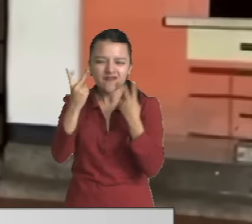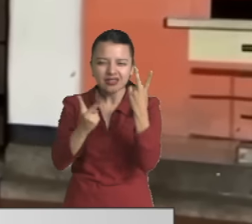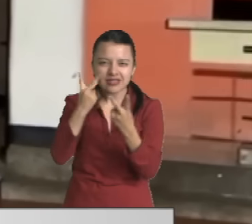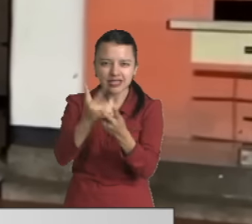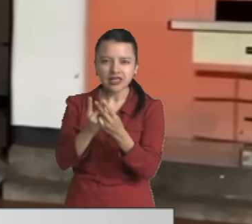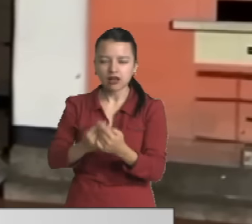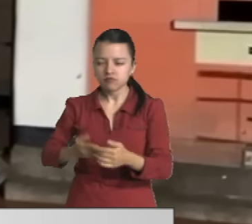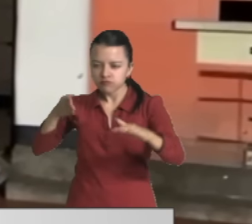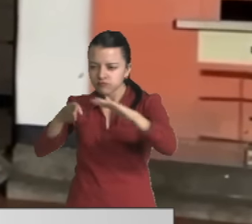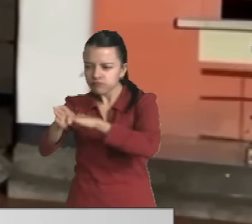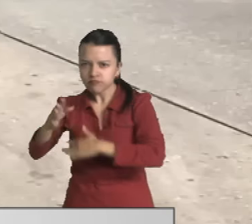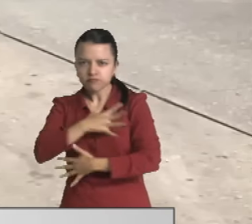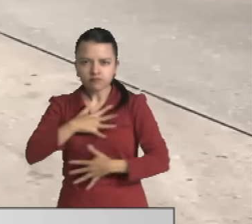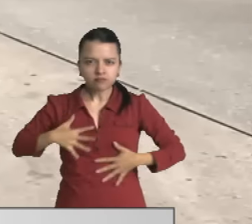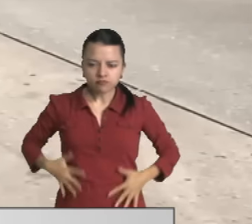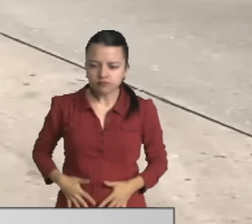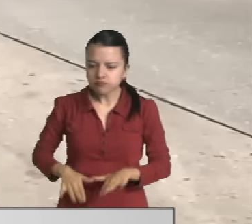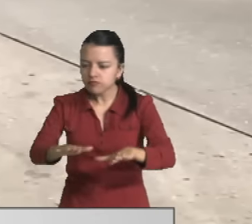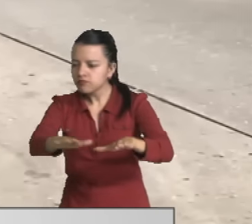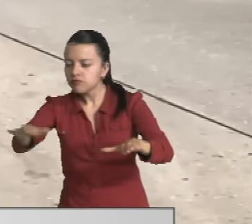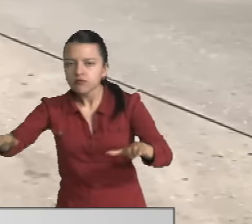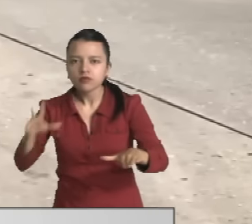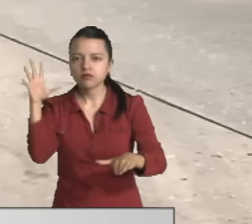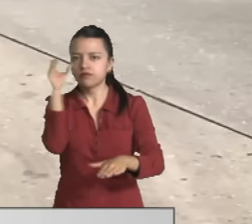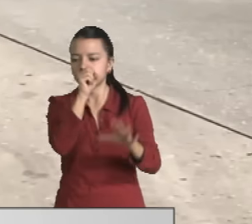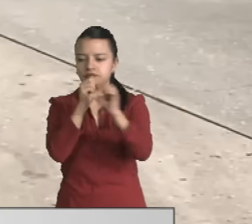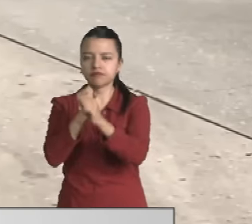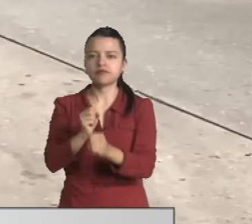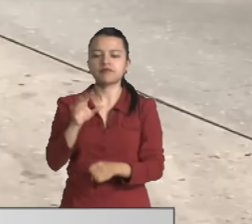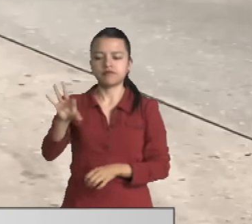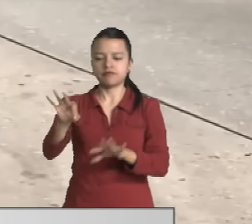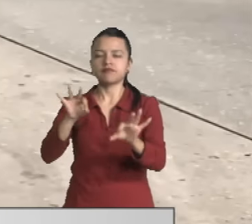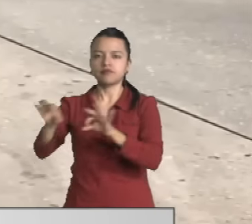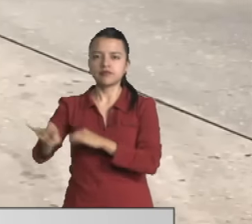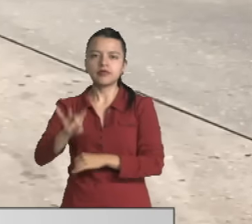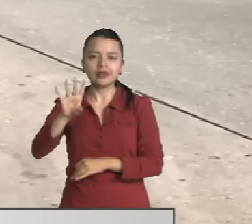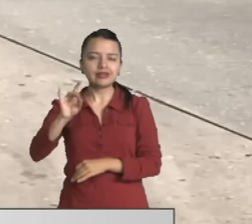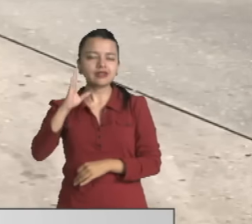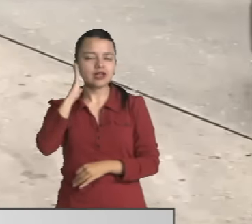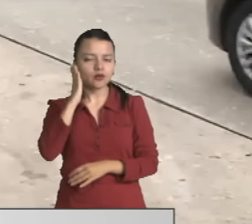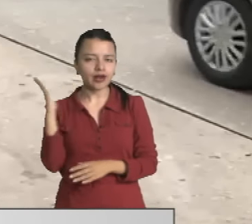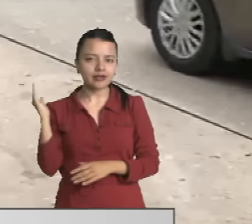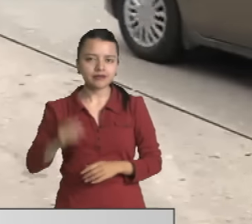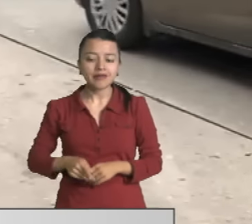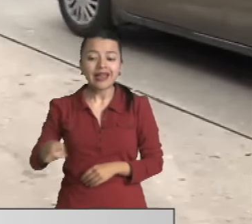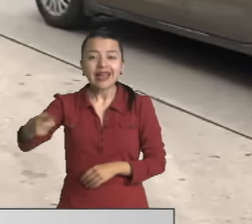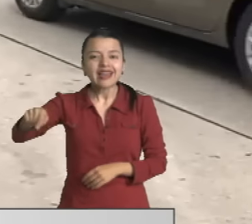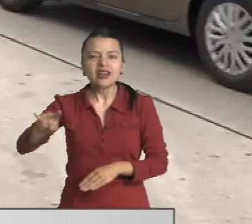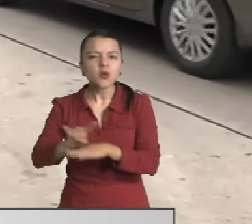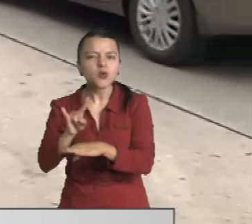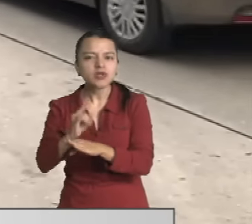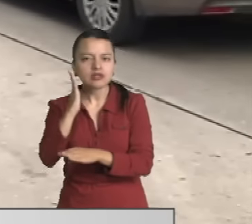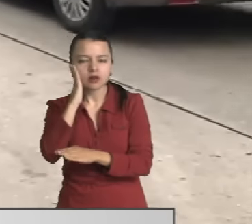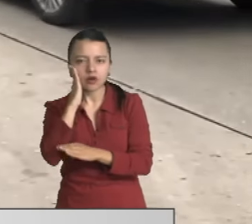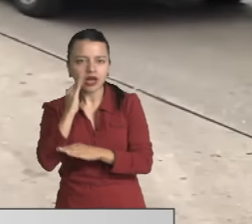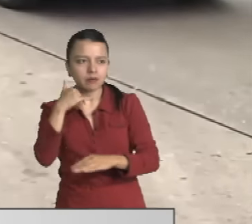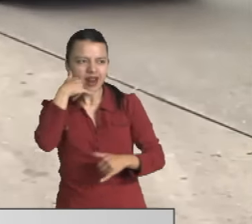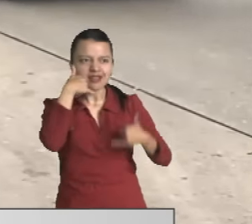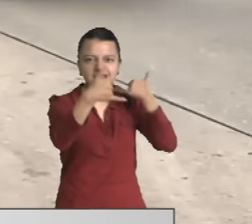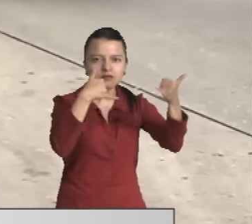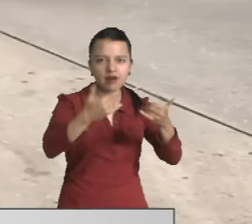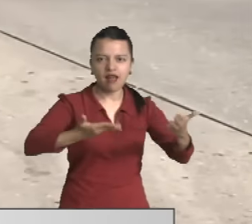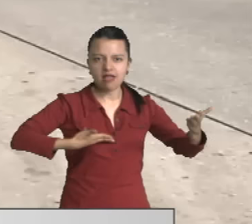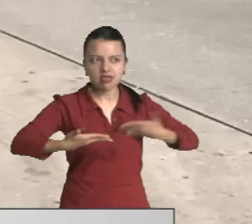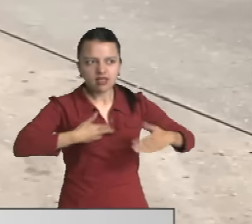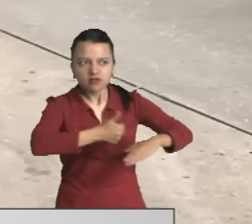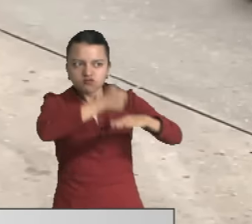estos centros penitenciarios. En el marco de las acciones operativas para contrarrestar el delito de extorsión en Barranquilla y en el área metropolitana, se incluyen acciones